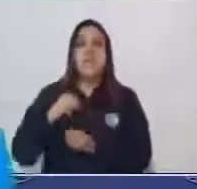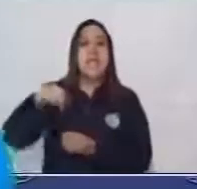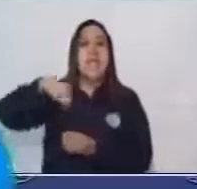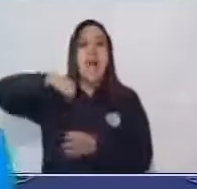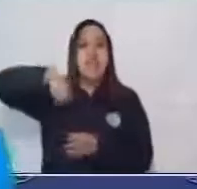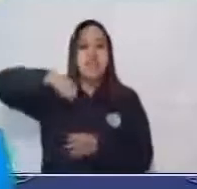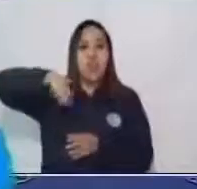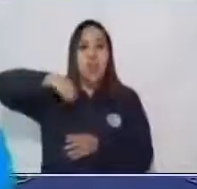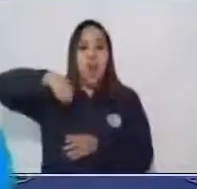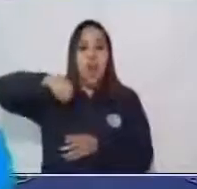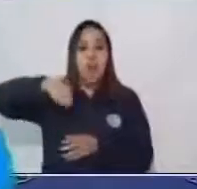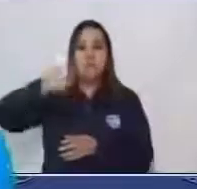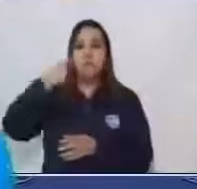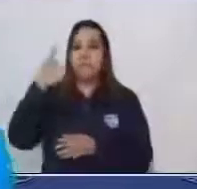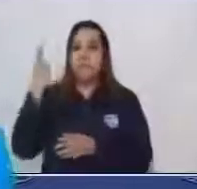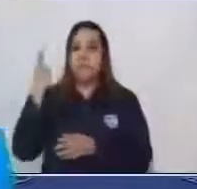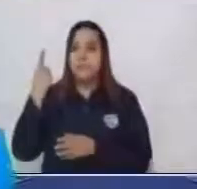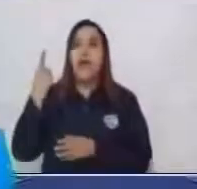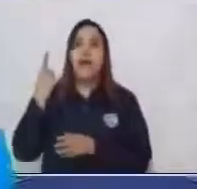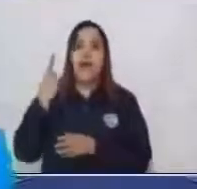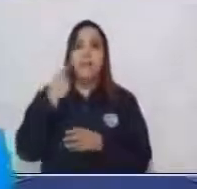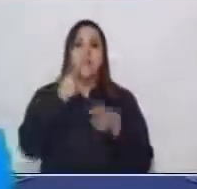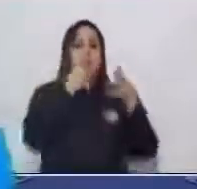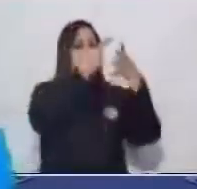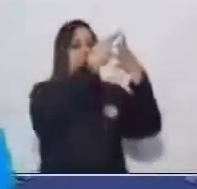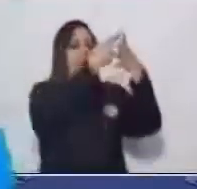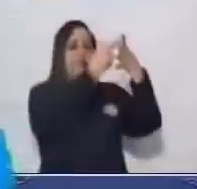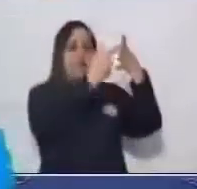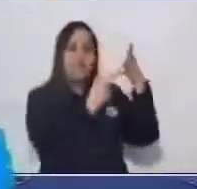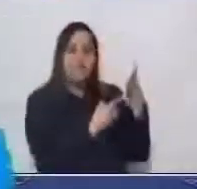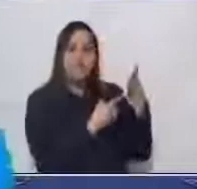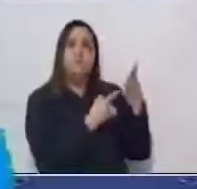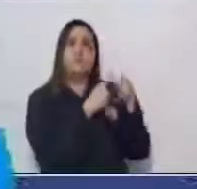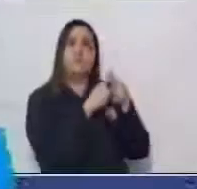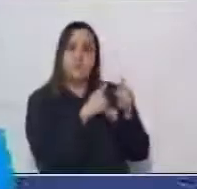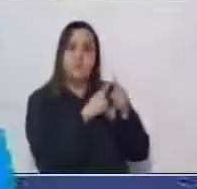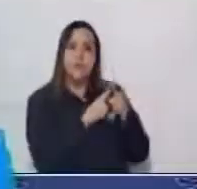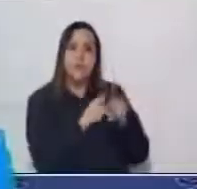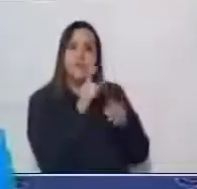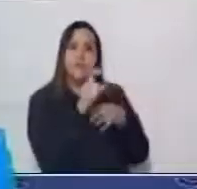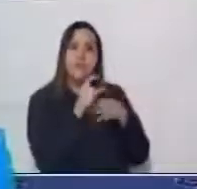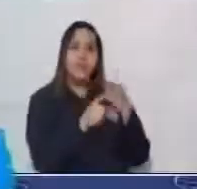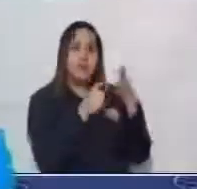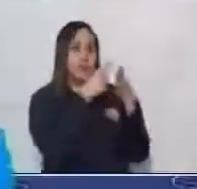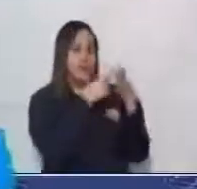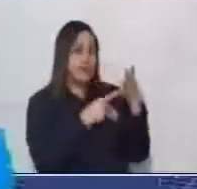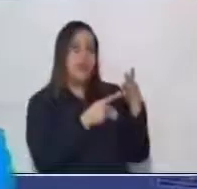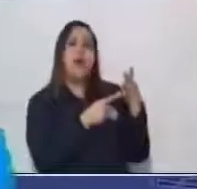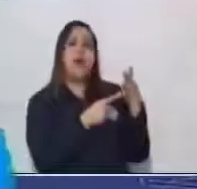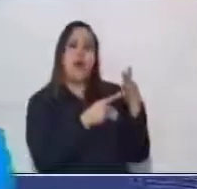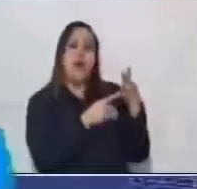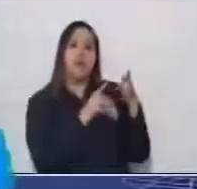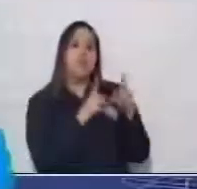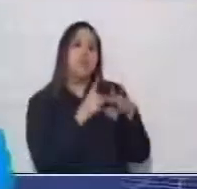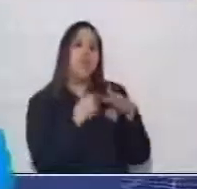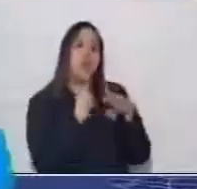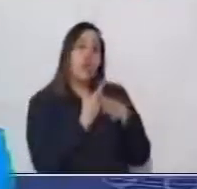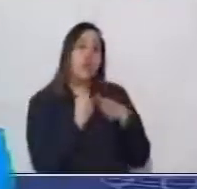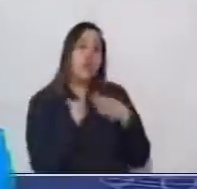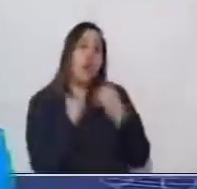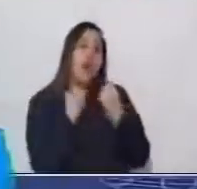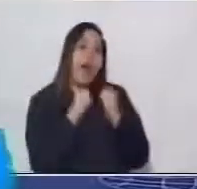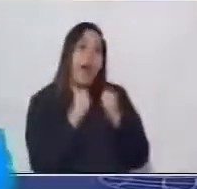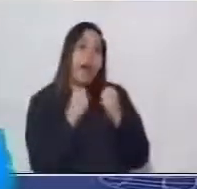enumera ciertos objetos que pertenecen a ese conjunto. Entonces, cuando nosotros hacemos un listado, es